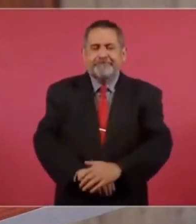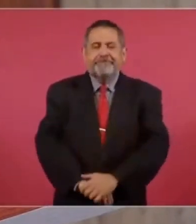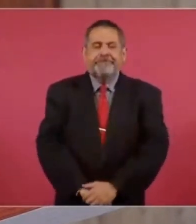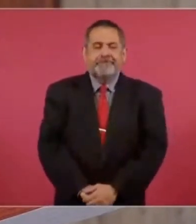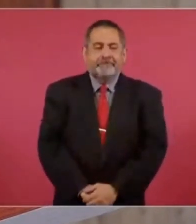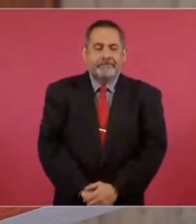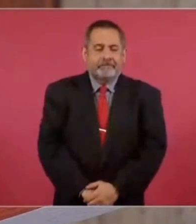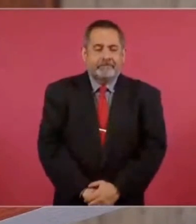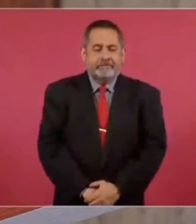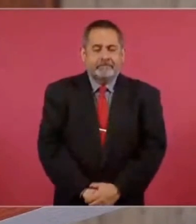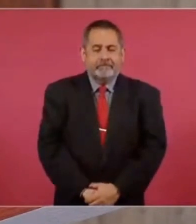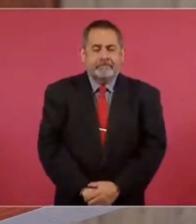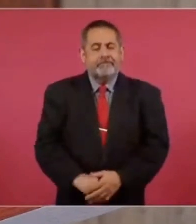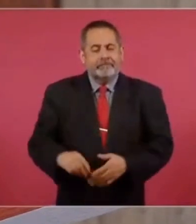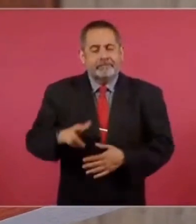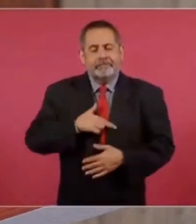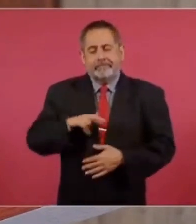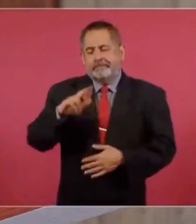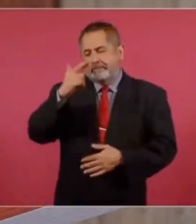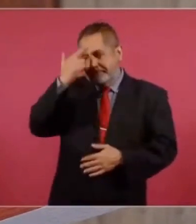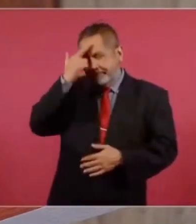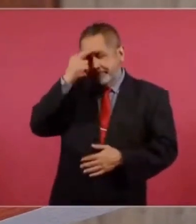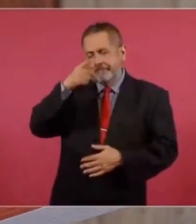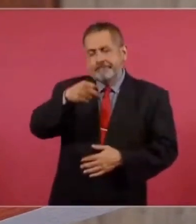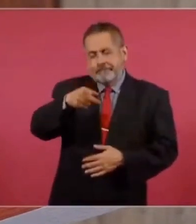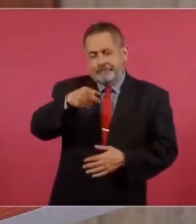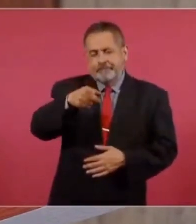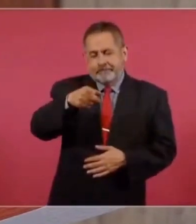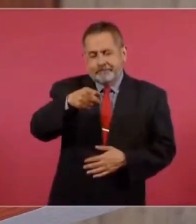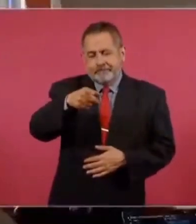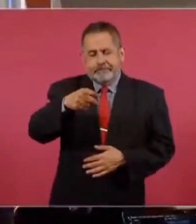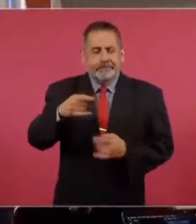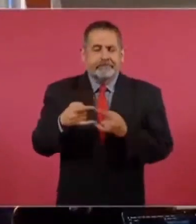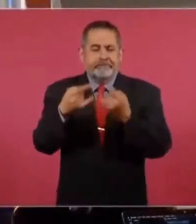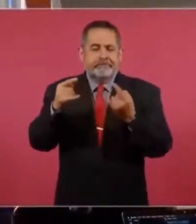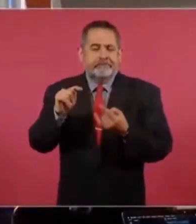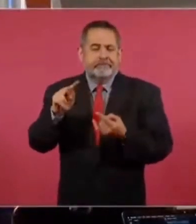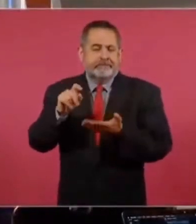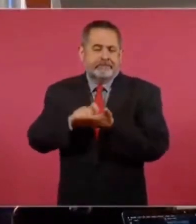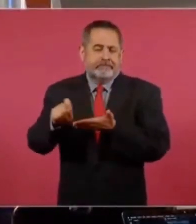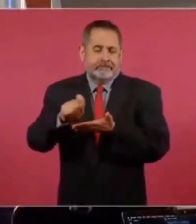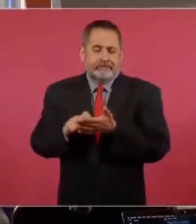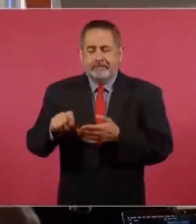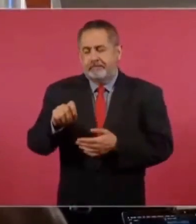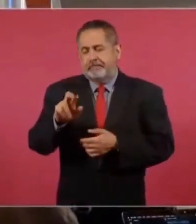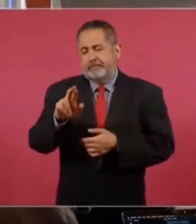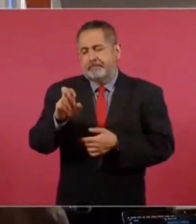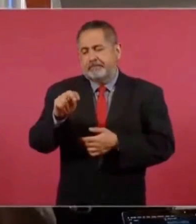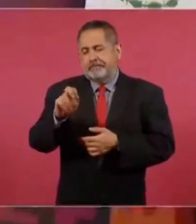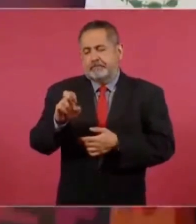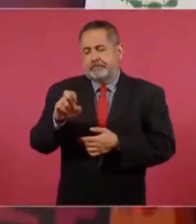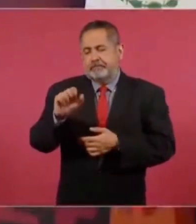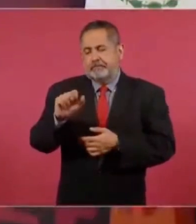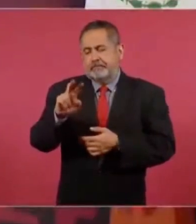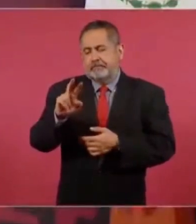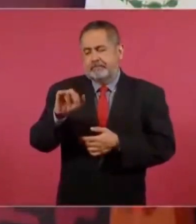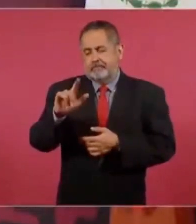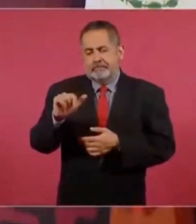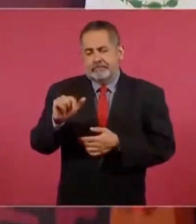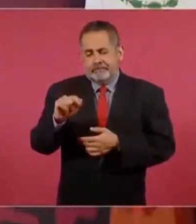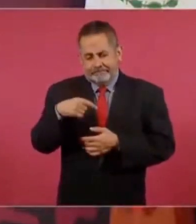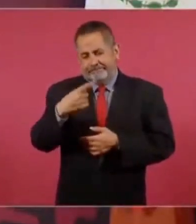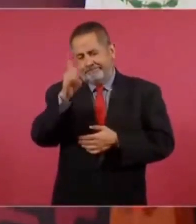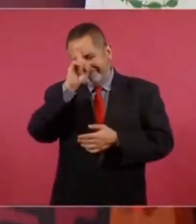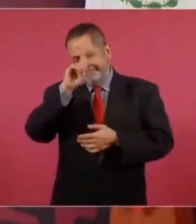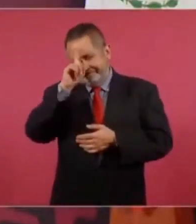Me acordé ahora de una novela de René Avilés Favila, que también se las